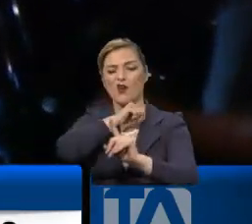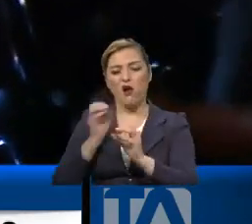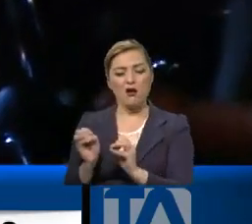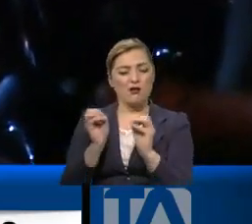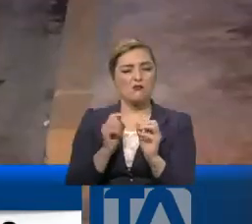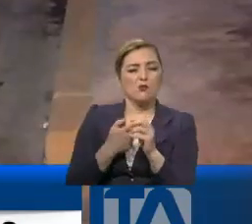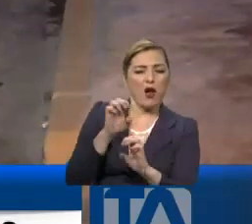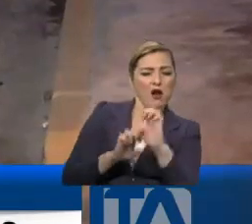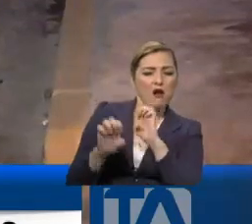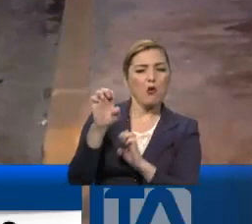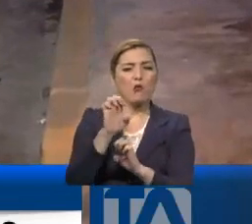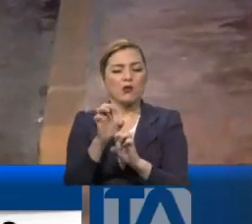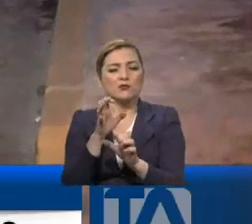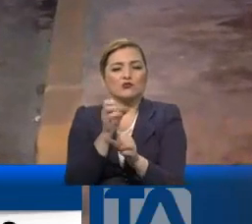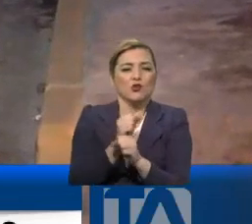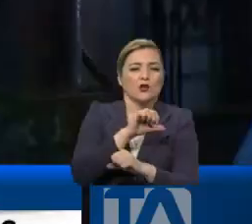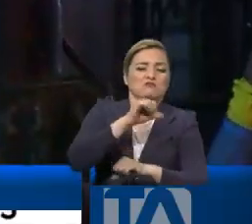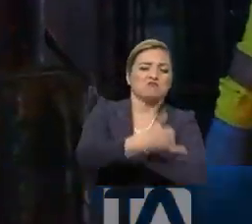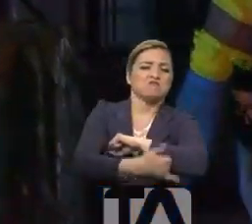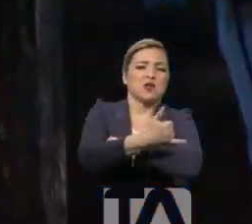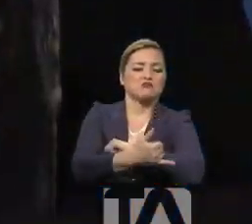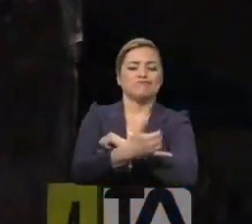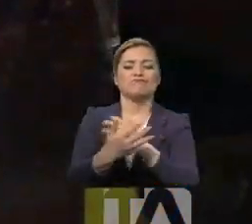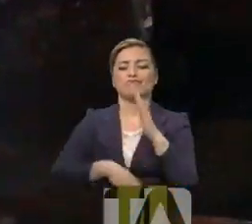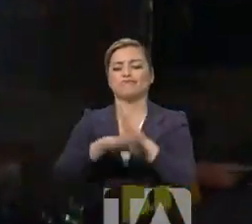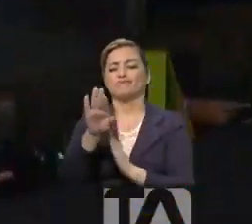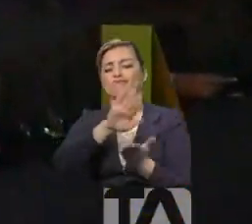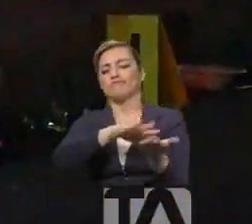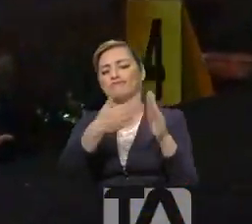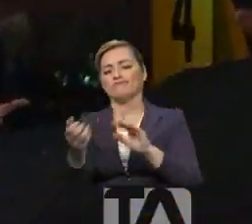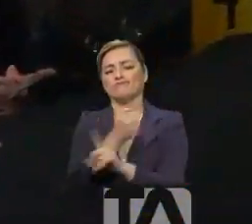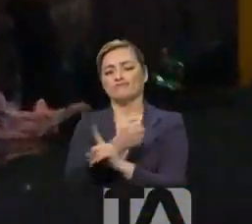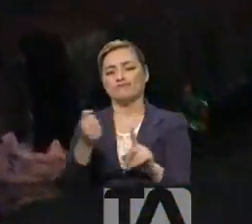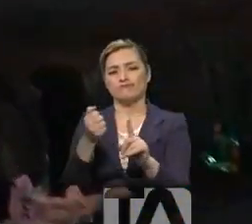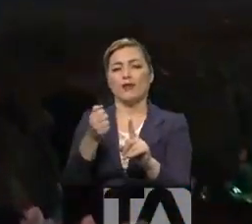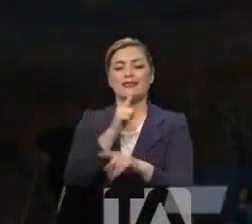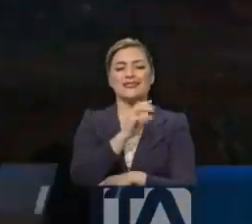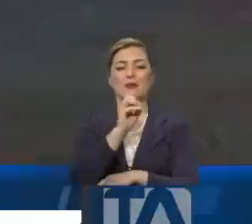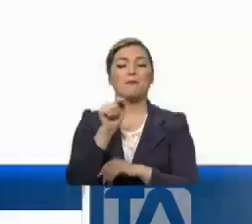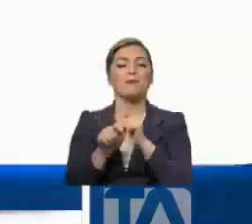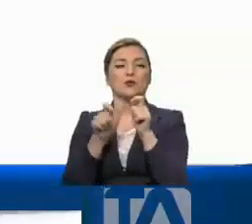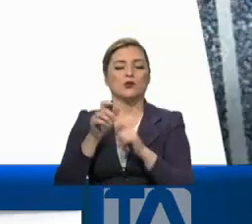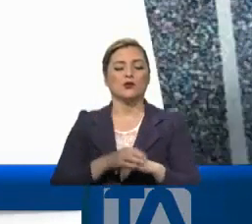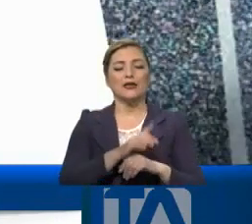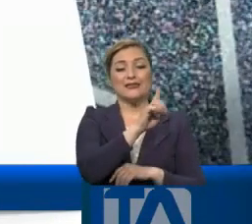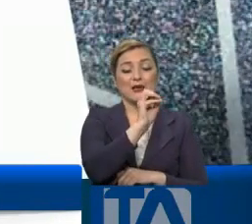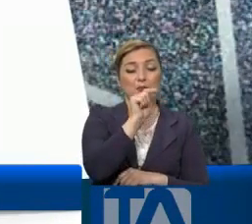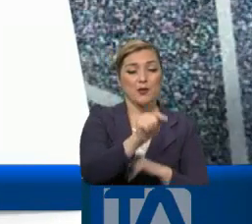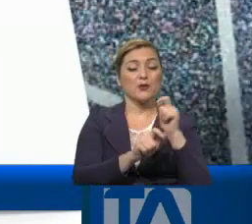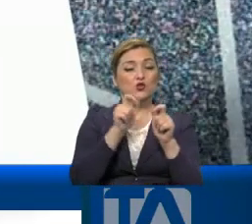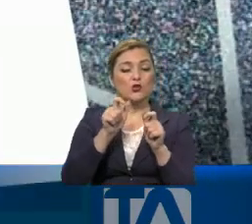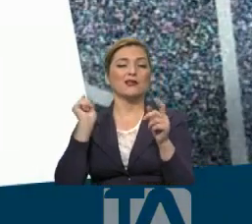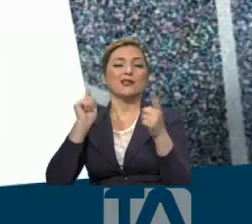primer termómetro que mide el grado de inseguridad de un país es la tasa de muertes violentas por cada 100.000 habitantes. En Ecuador, a diciembre